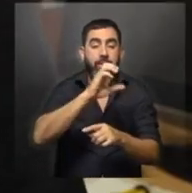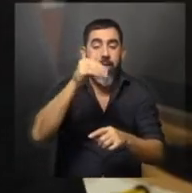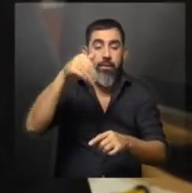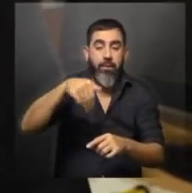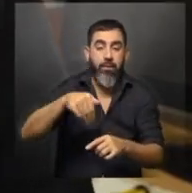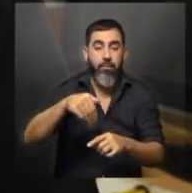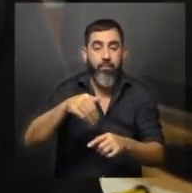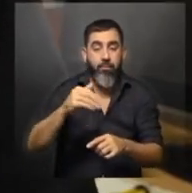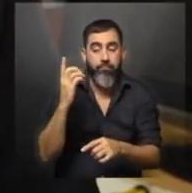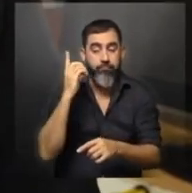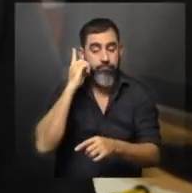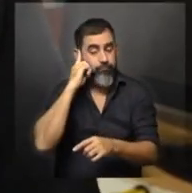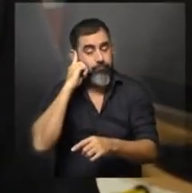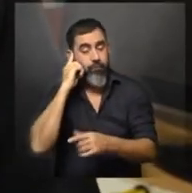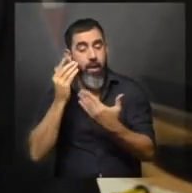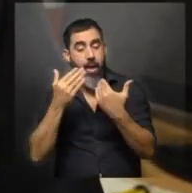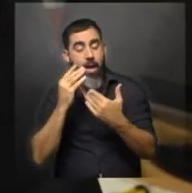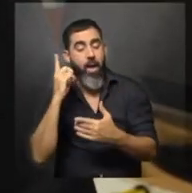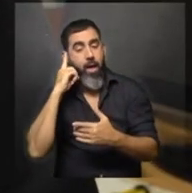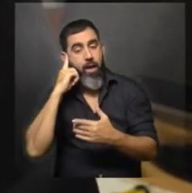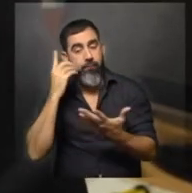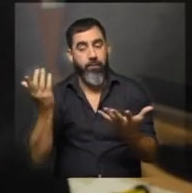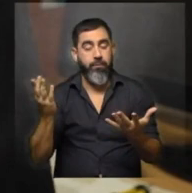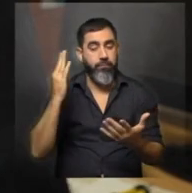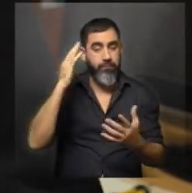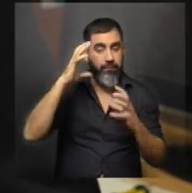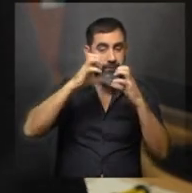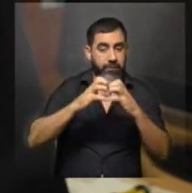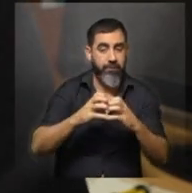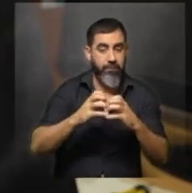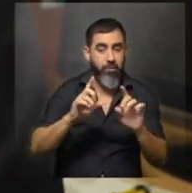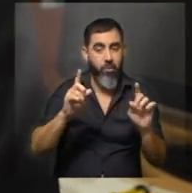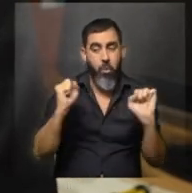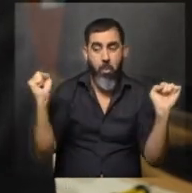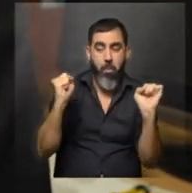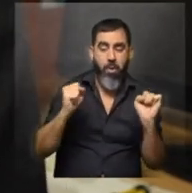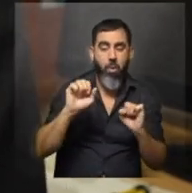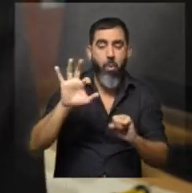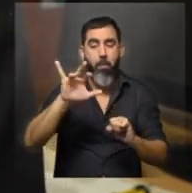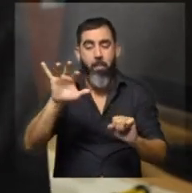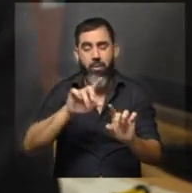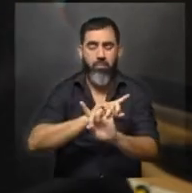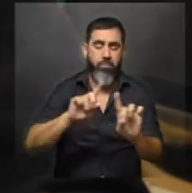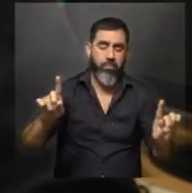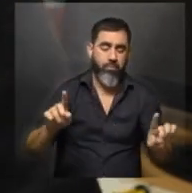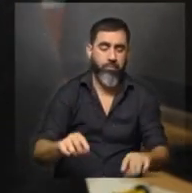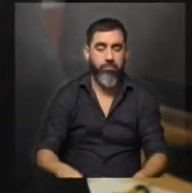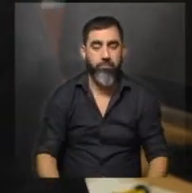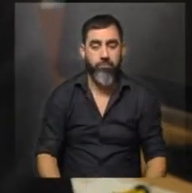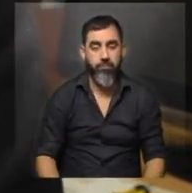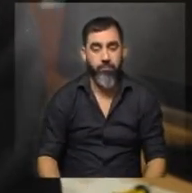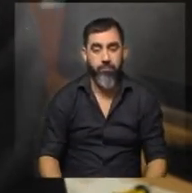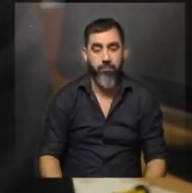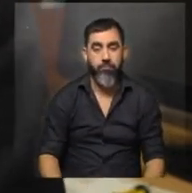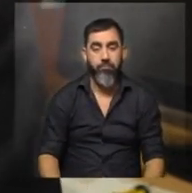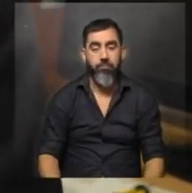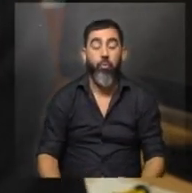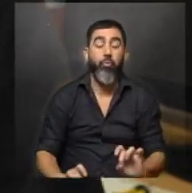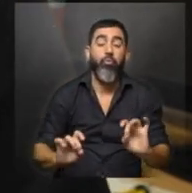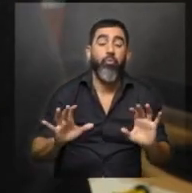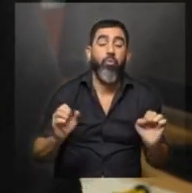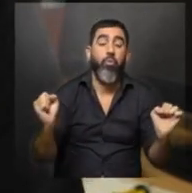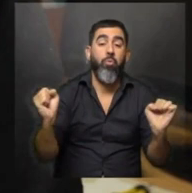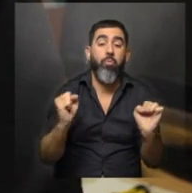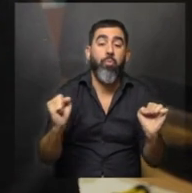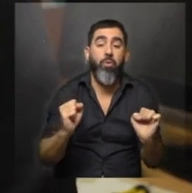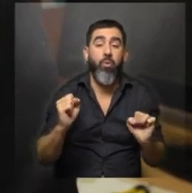lo ponemos al lado de la oreja y al lado del cerebro, yo creo que nadie debe temer el microondas. A menos que, digamos, tema